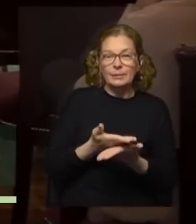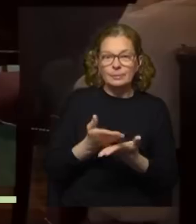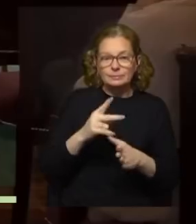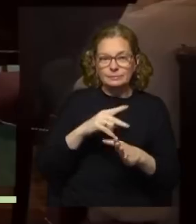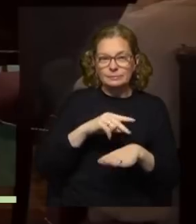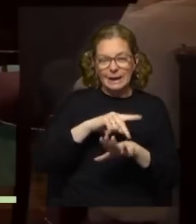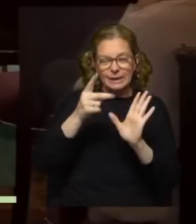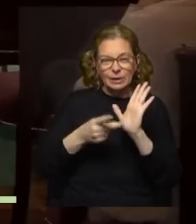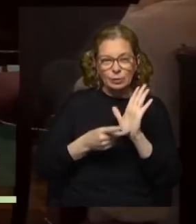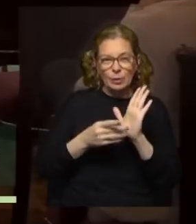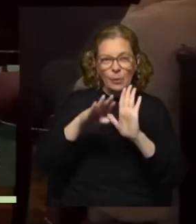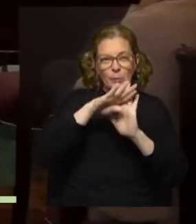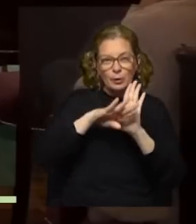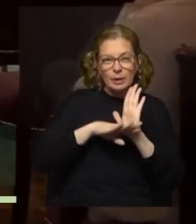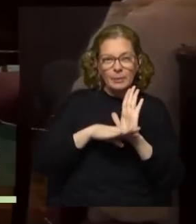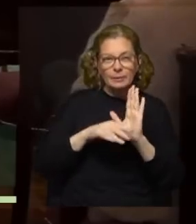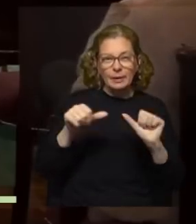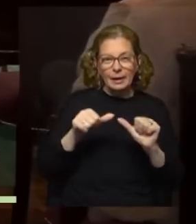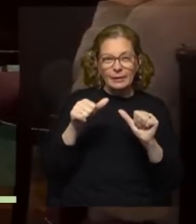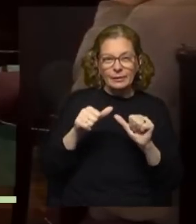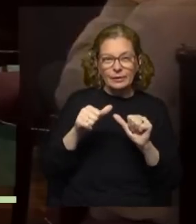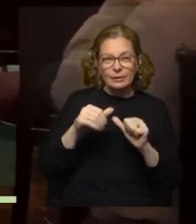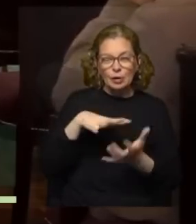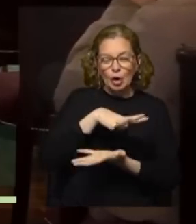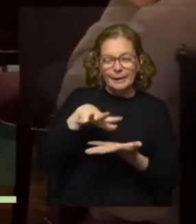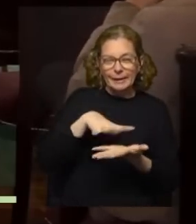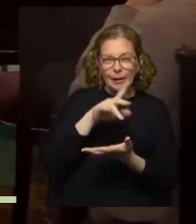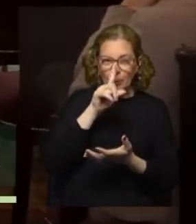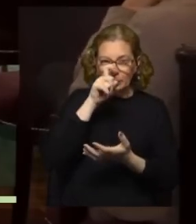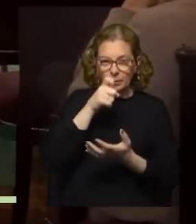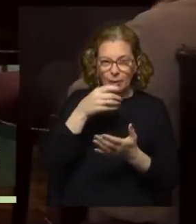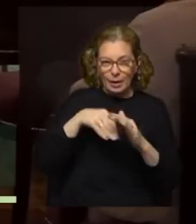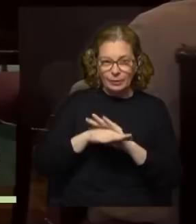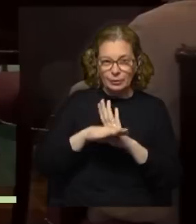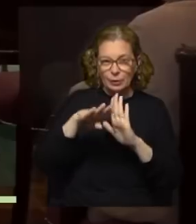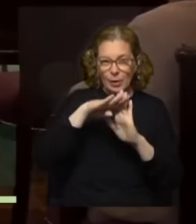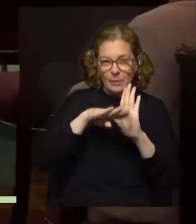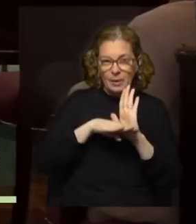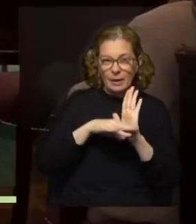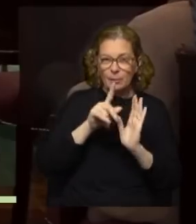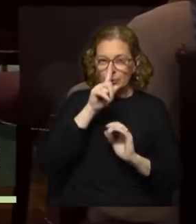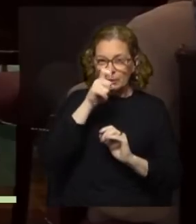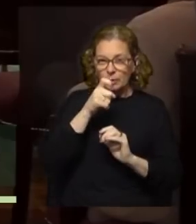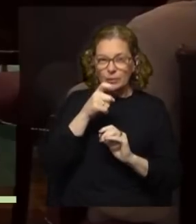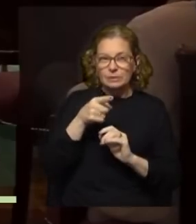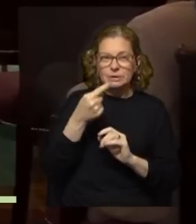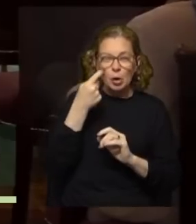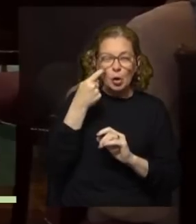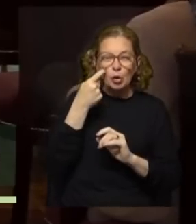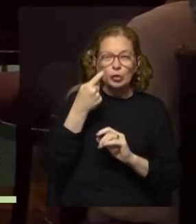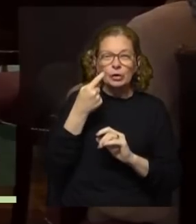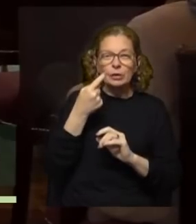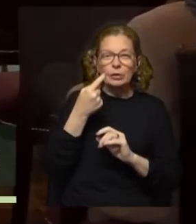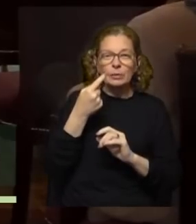un programa arquitectónico que se va a estar desarrollando en el cerro de Montevideo dentro del plan Montevideo se adelanta conocido como